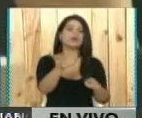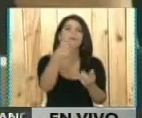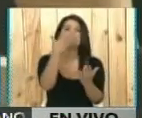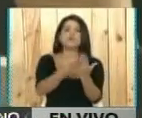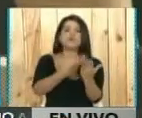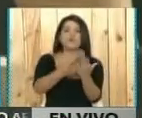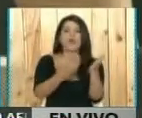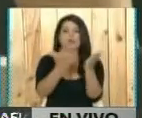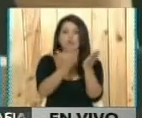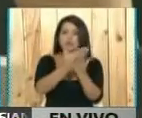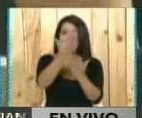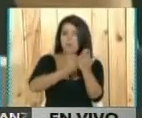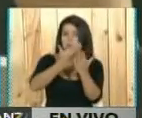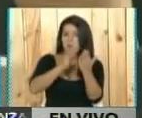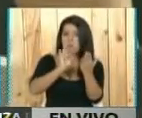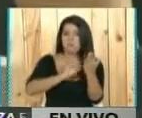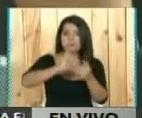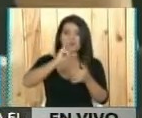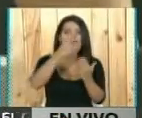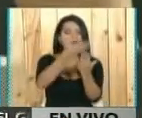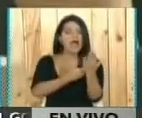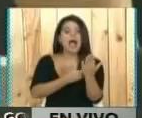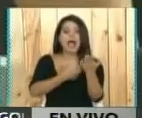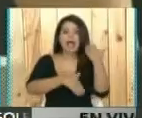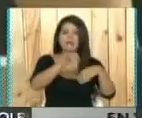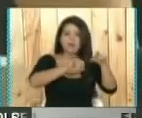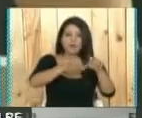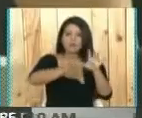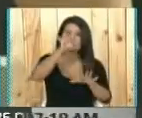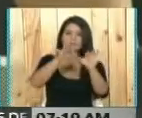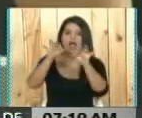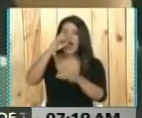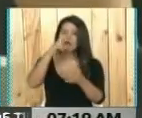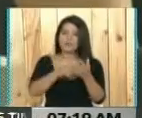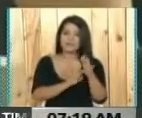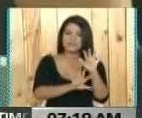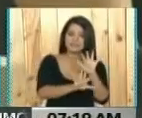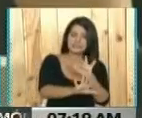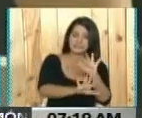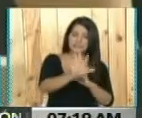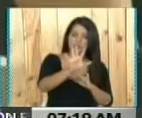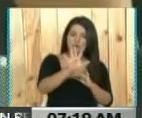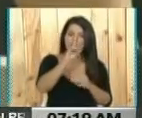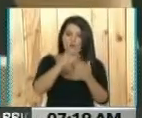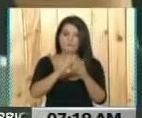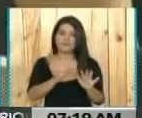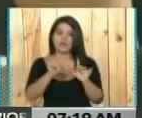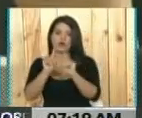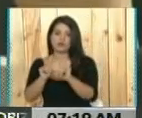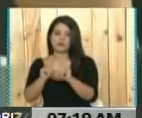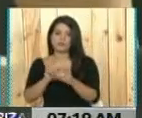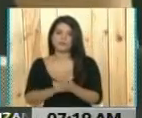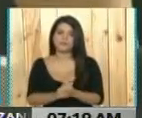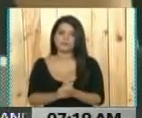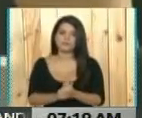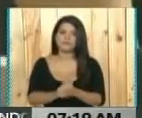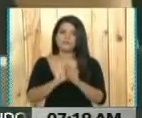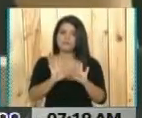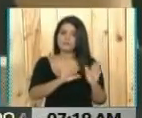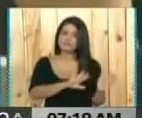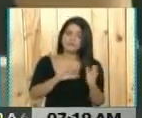años 2001, 2005 y 2006. En cumplimiento de las líneas del Plan Estratégico del Poder